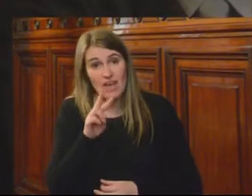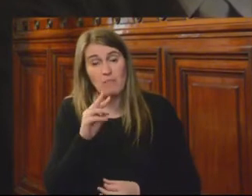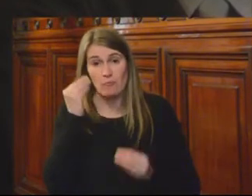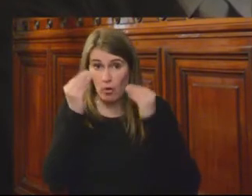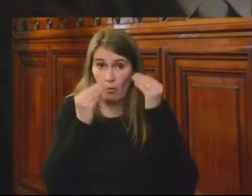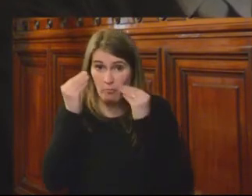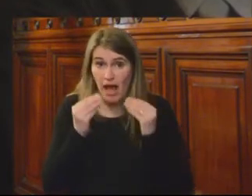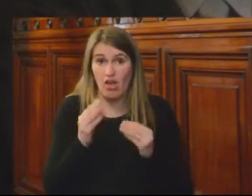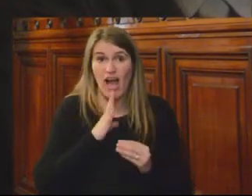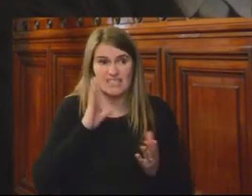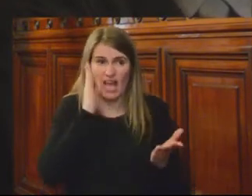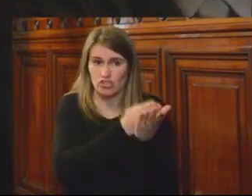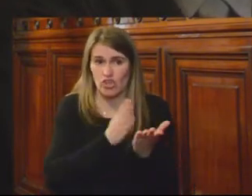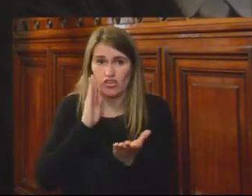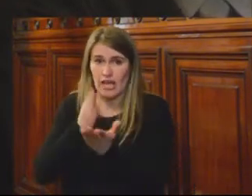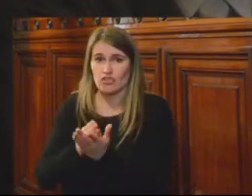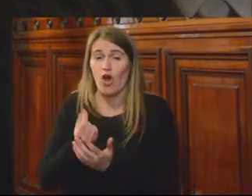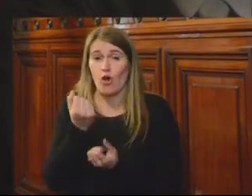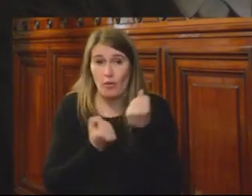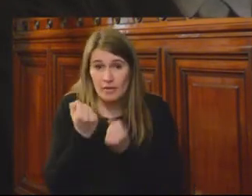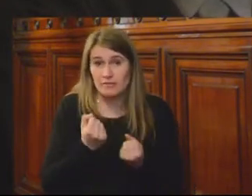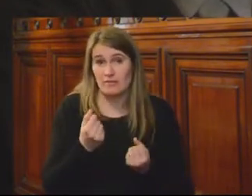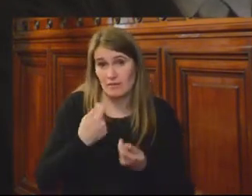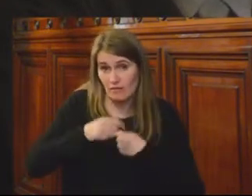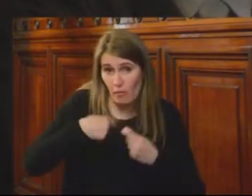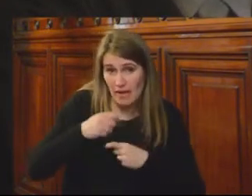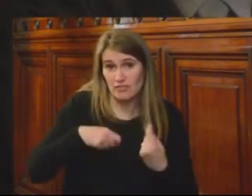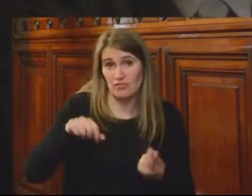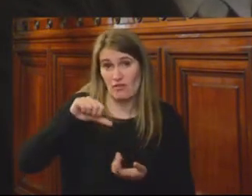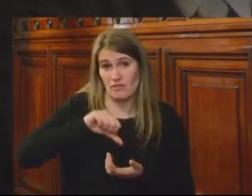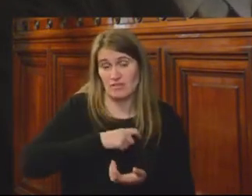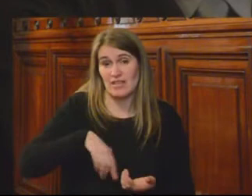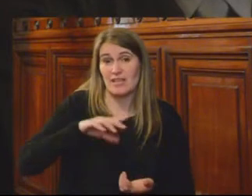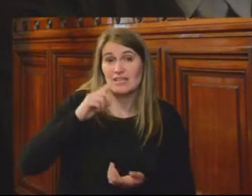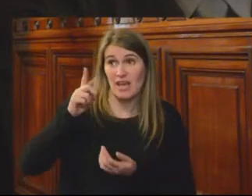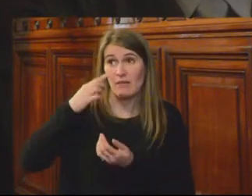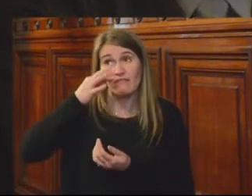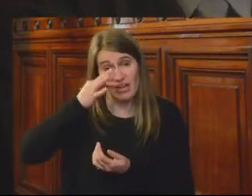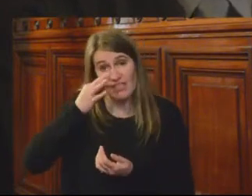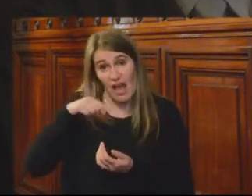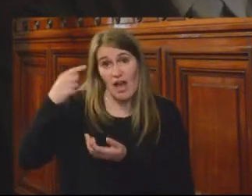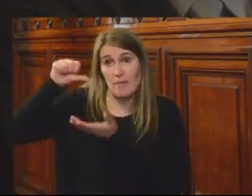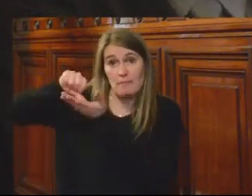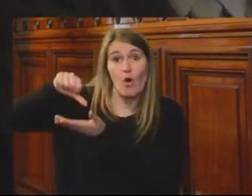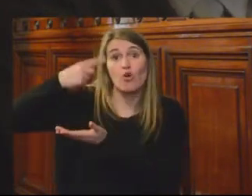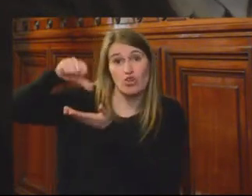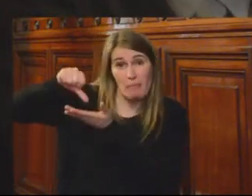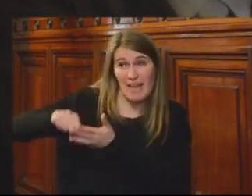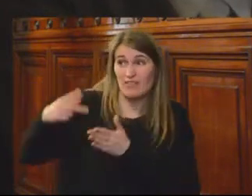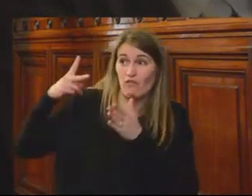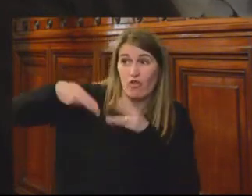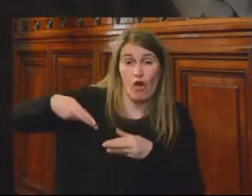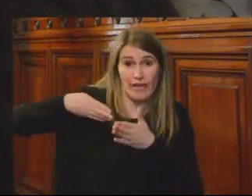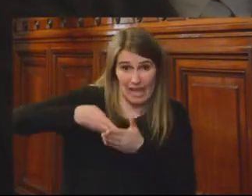unilaterales de sanción de carácter económico, financiero y comercial ejecutadas por algunos gobiernos extranjeros a la República Bolivariana de Venezuela, que pueden impactar